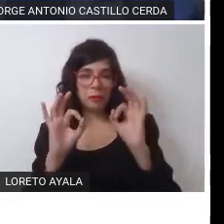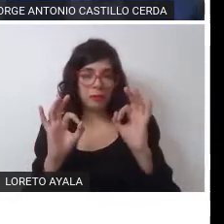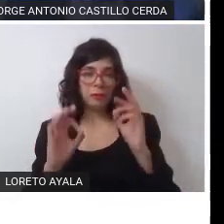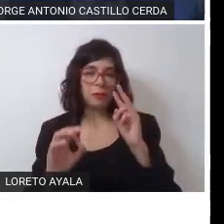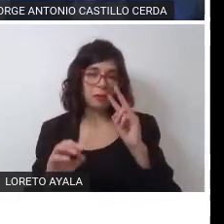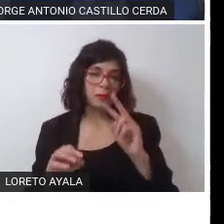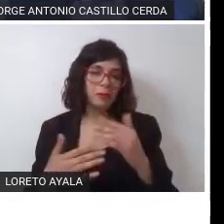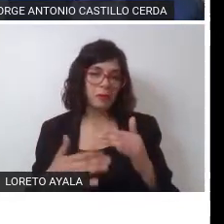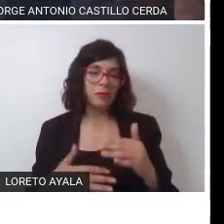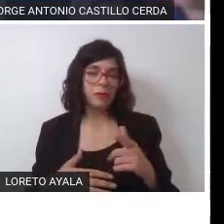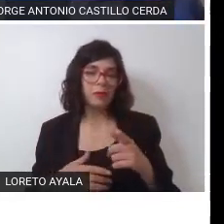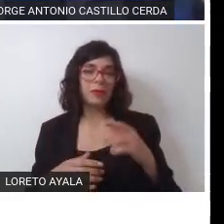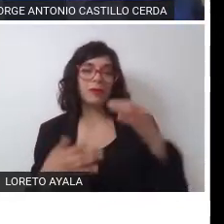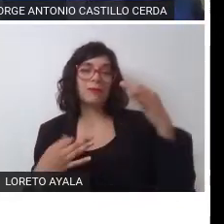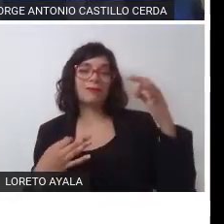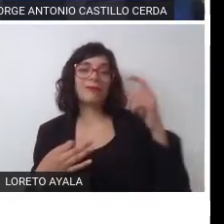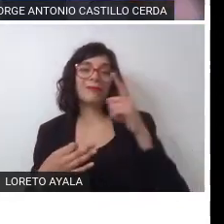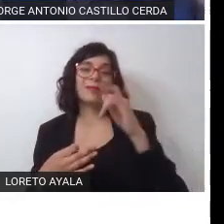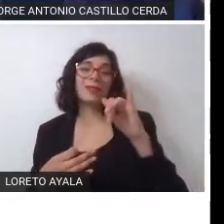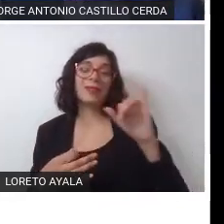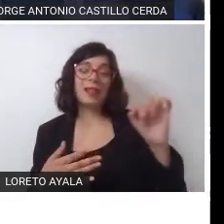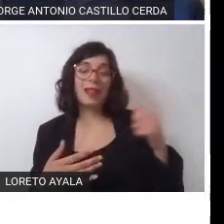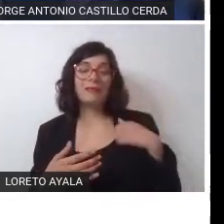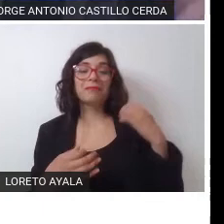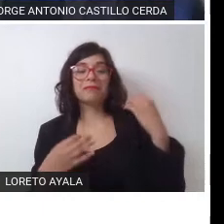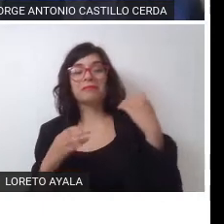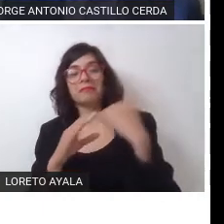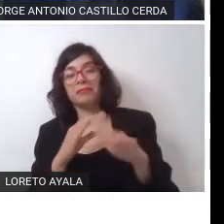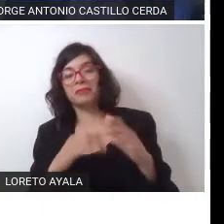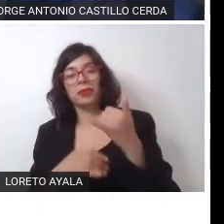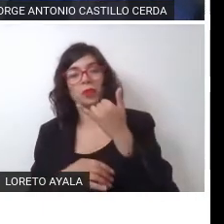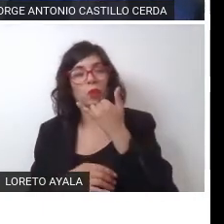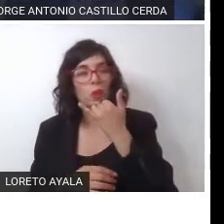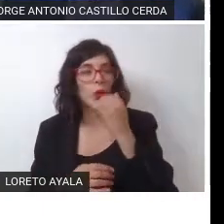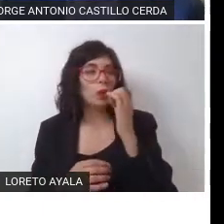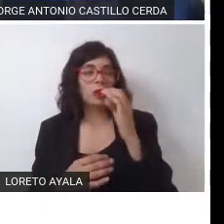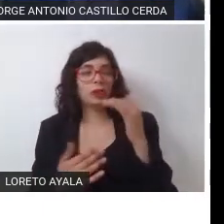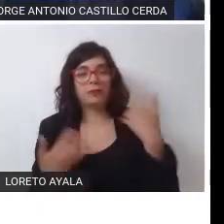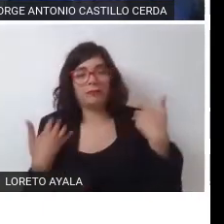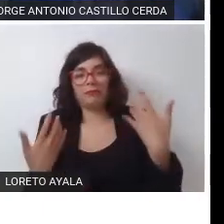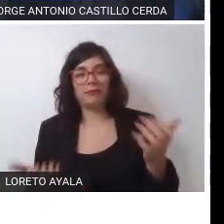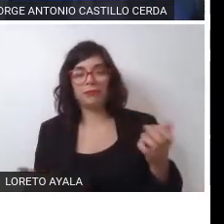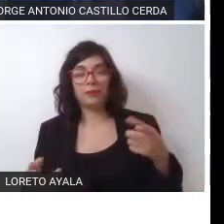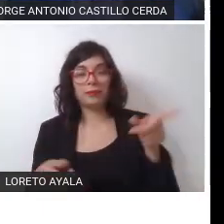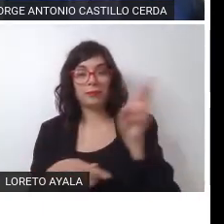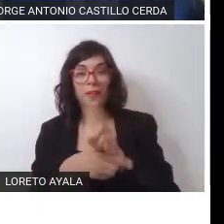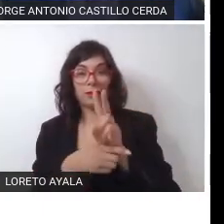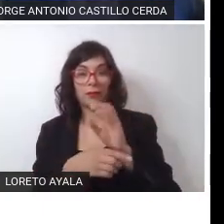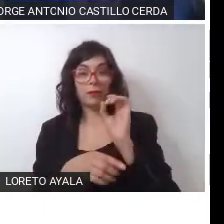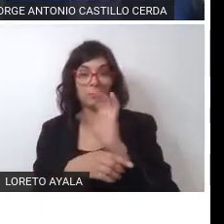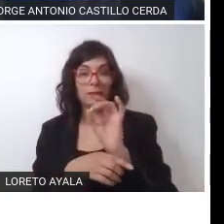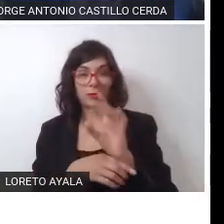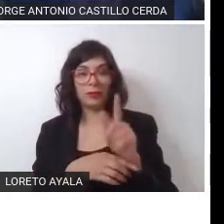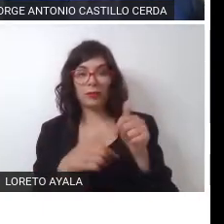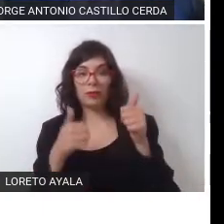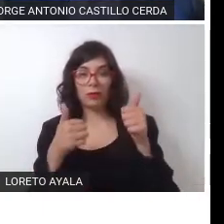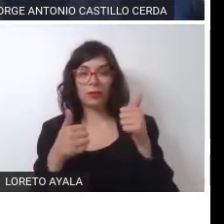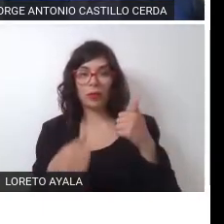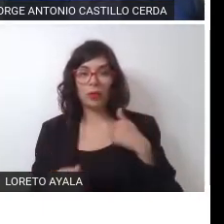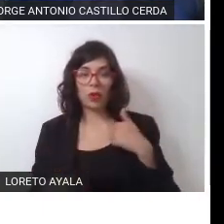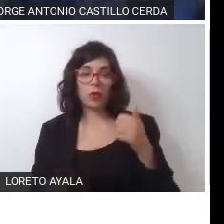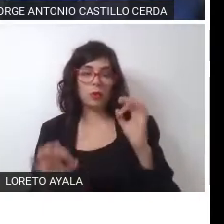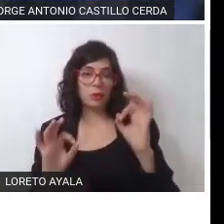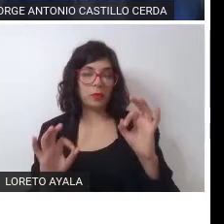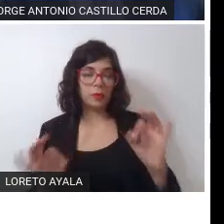guías la guía por YouTube o por lo que sea que mandó la profesora fue muy, muy bien cumplida,